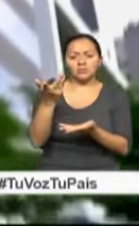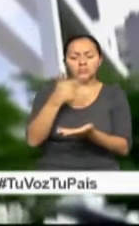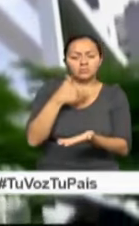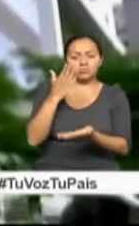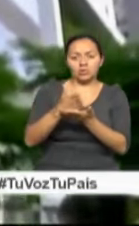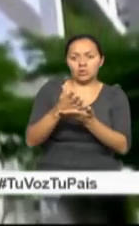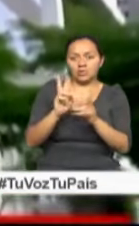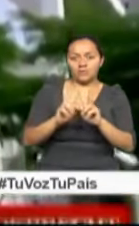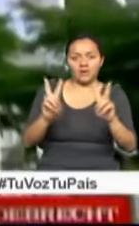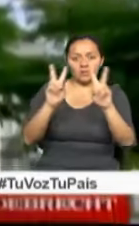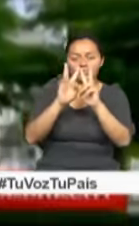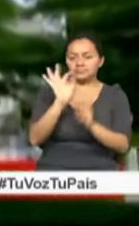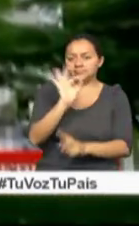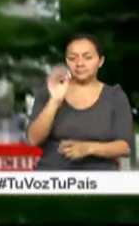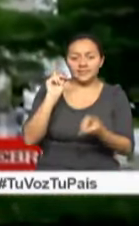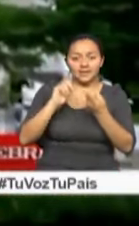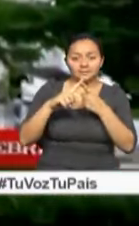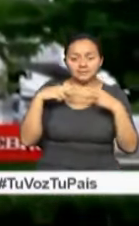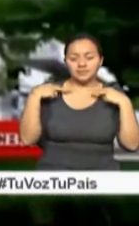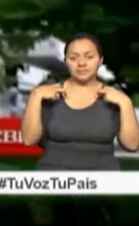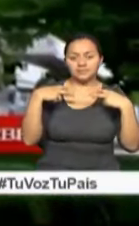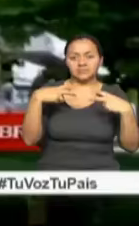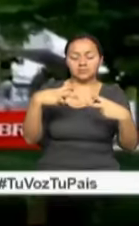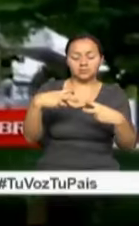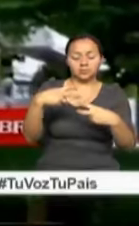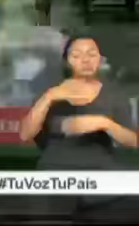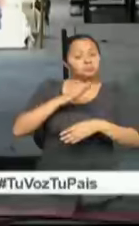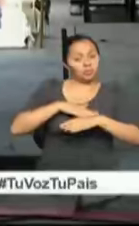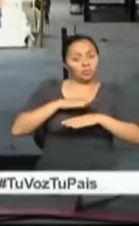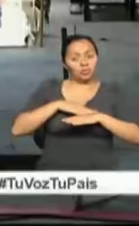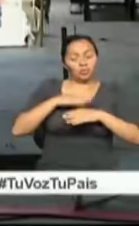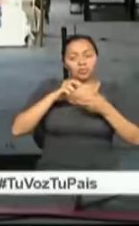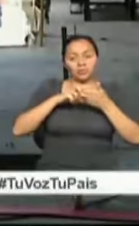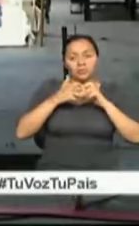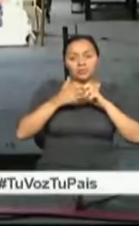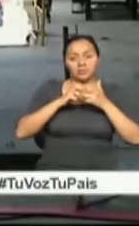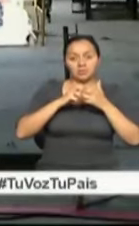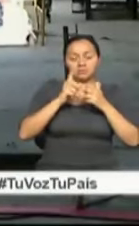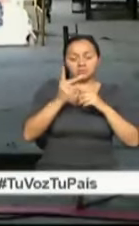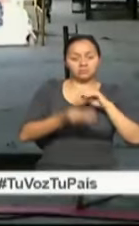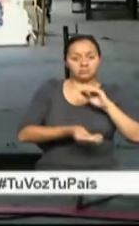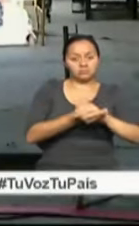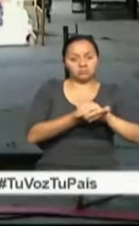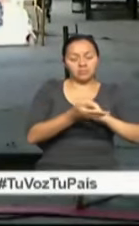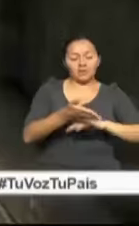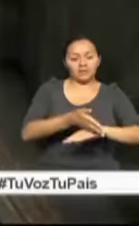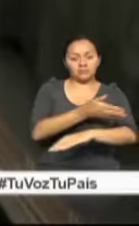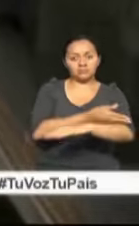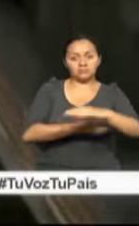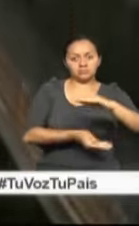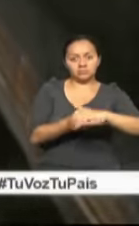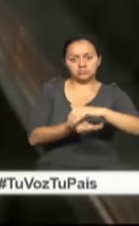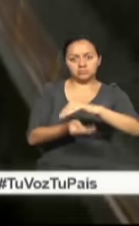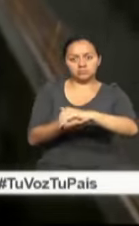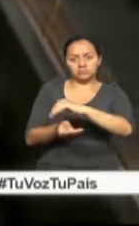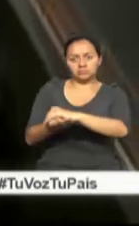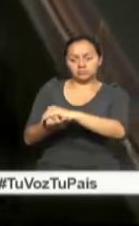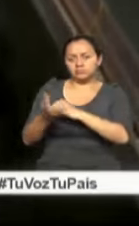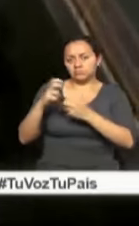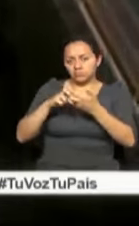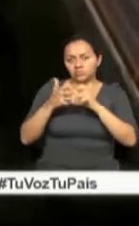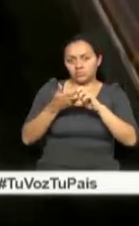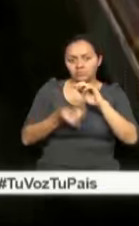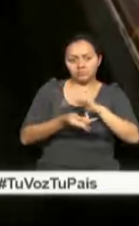bloqueado mientras duren las investigaciones por presuntos sobornos a funcionarios públicos procesados, dentro del cual ya hay sentencia